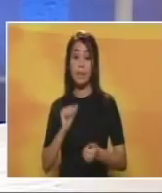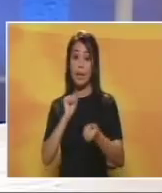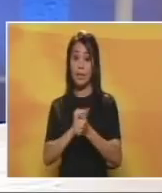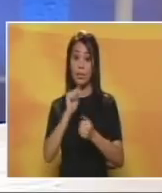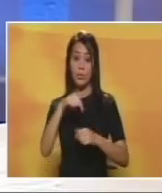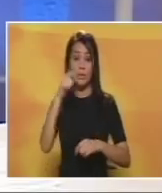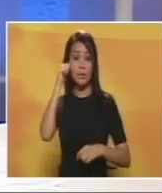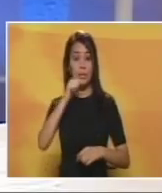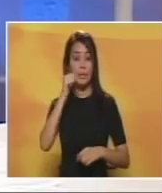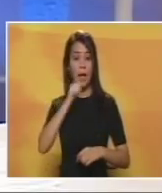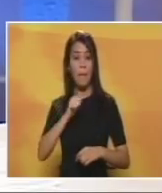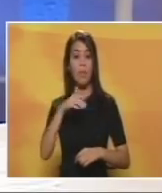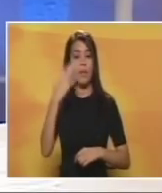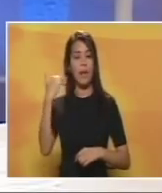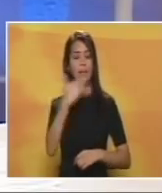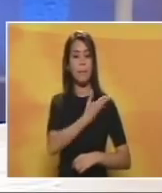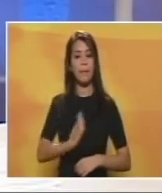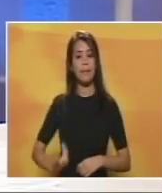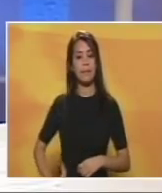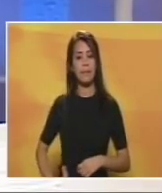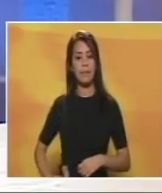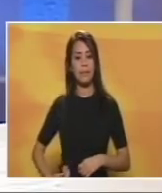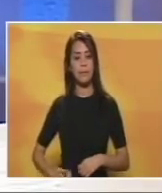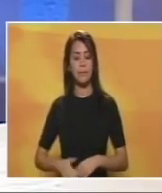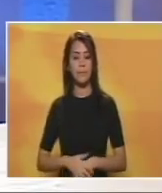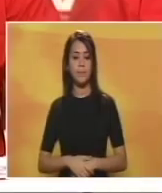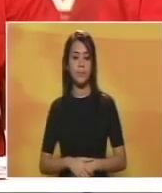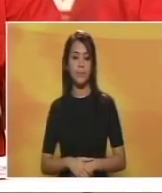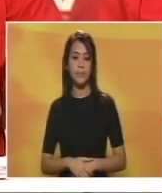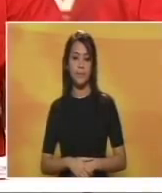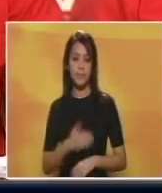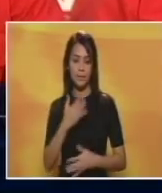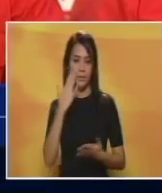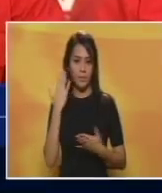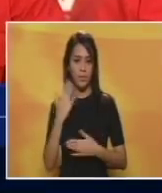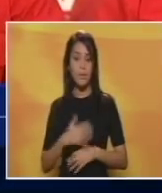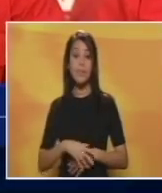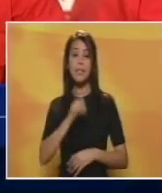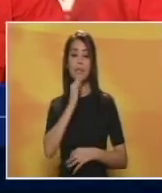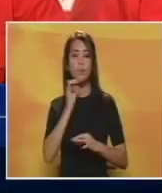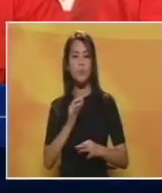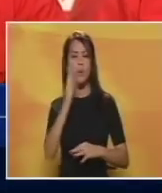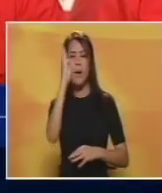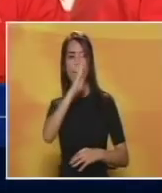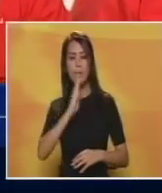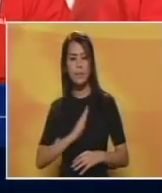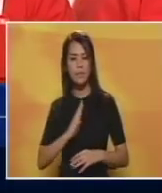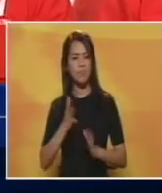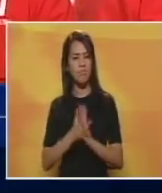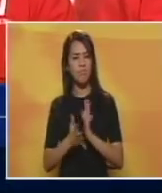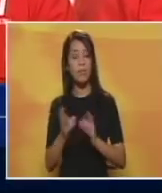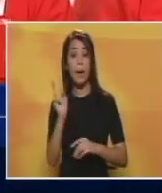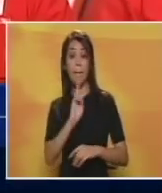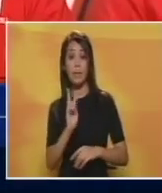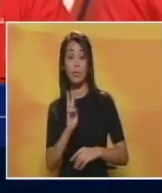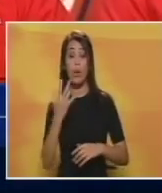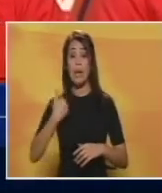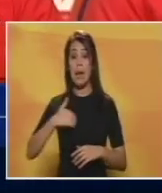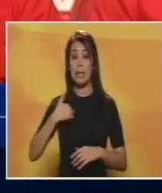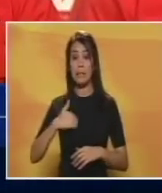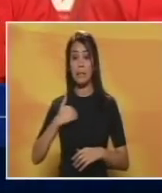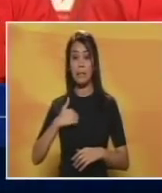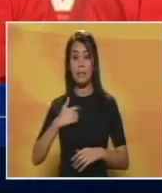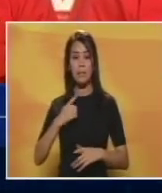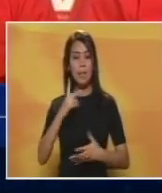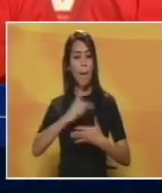sábado del exmandatario Luis Ignacio Lula da Silva. Cabello manifestó que lo que ocurre en Brasil y Venezuela y Argentina es